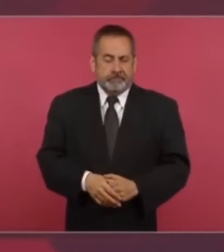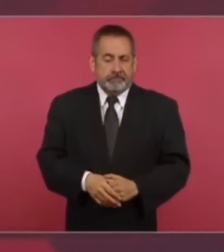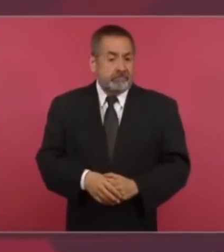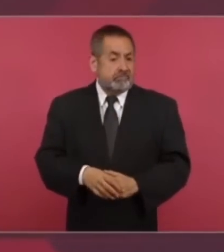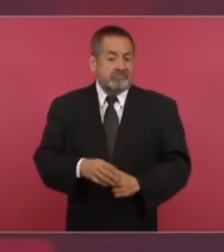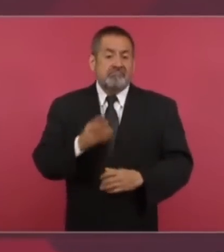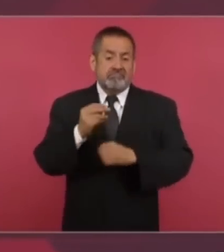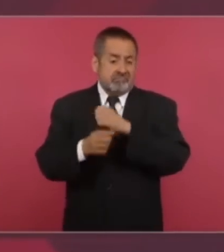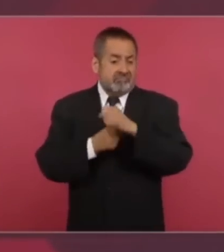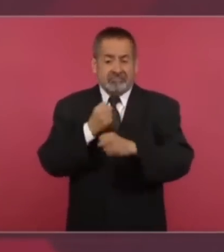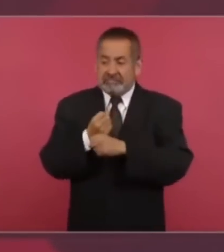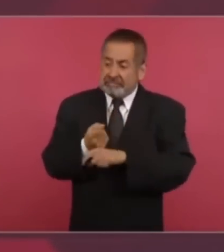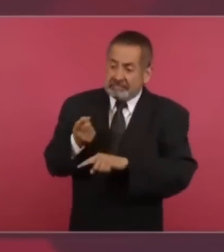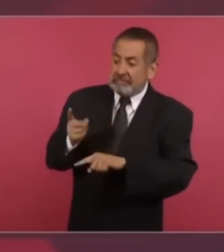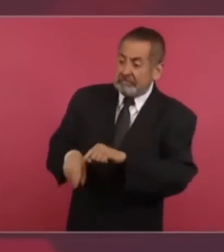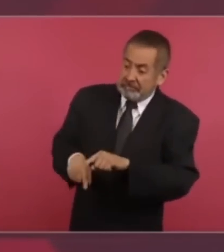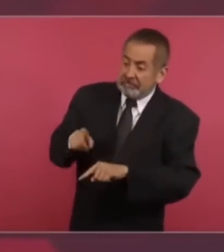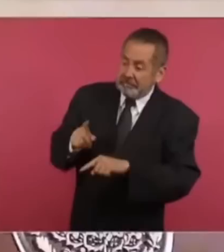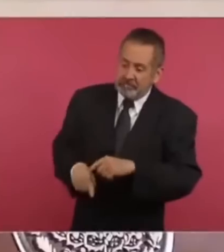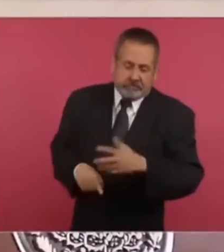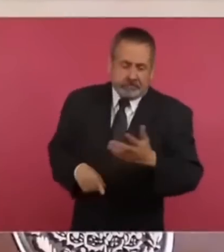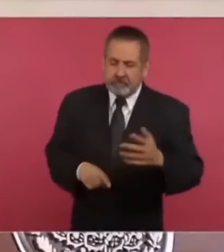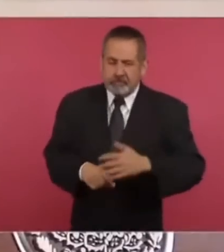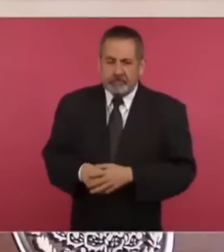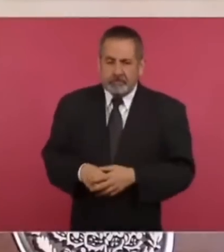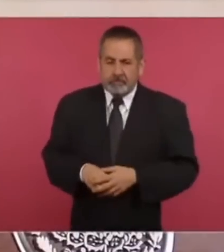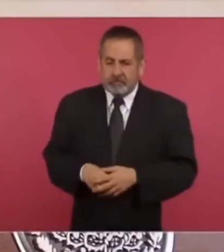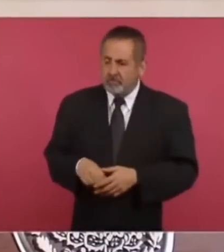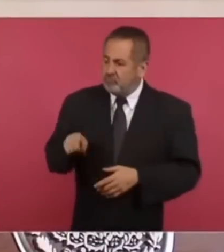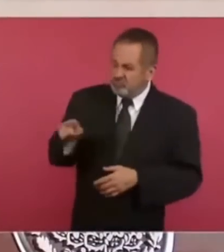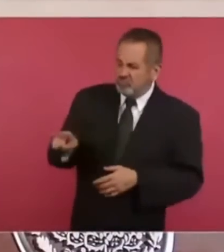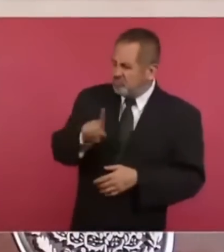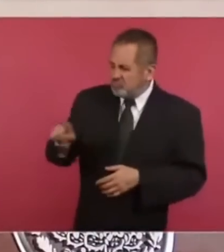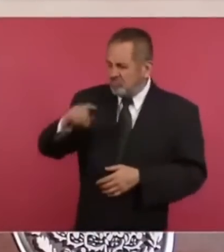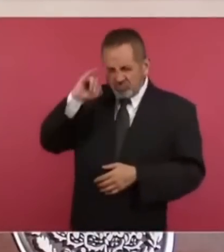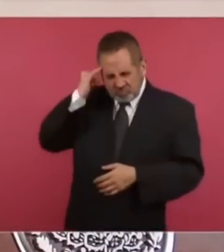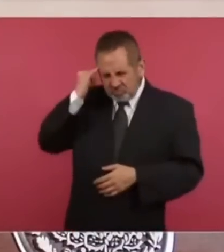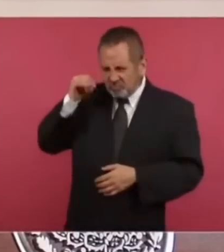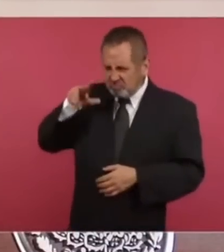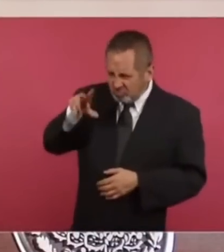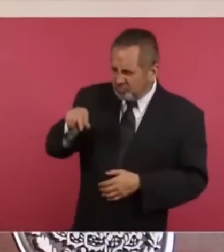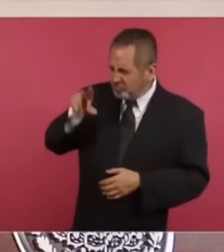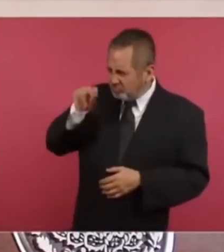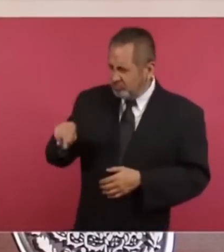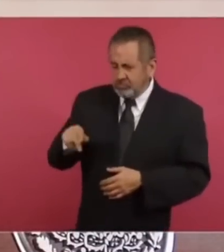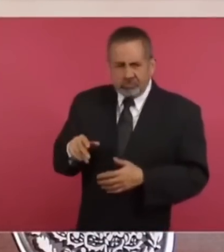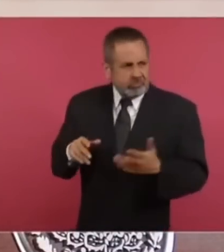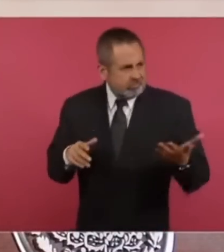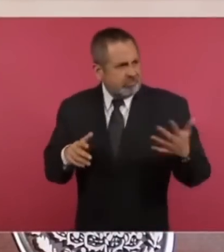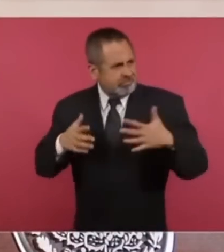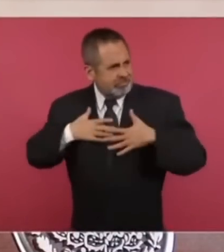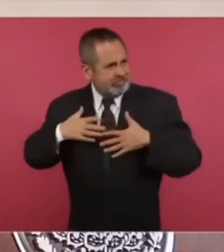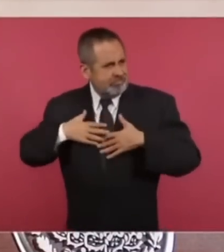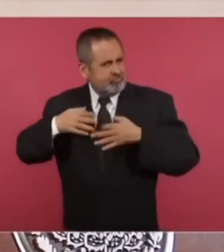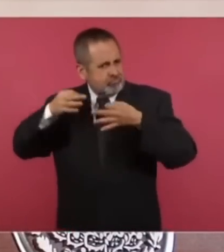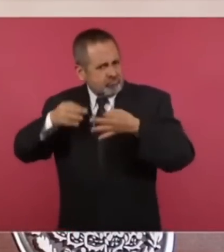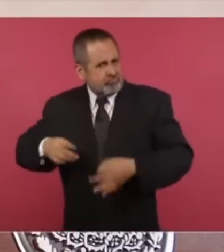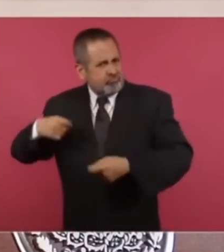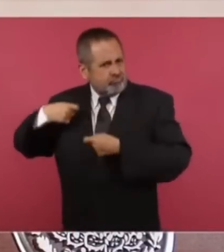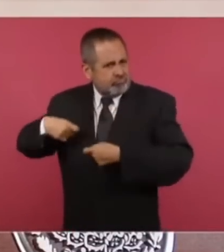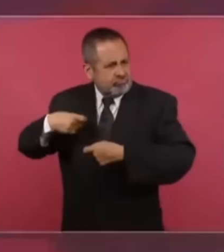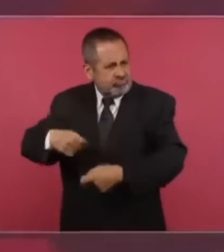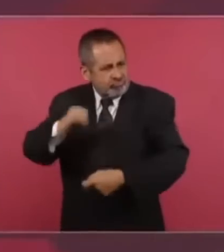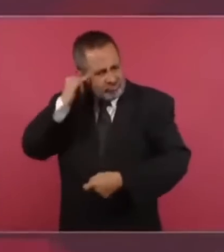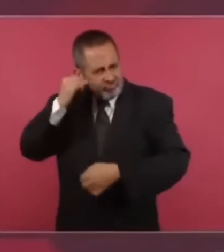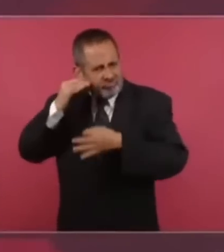Durante muchísimo tiempo, negando, ¿no?, lo que somos nuestros orígenes.